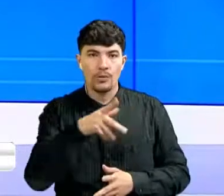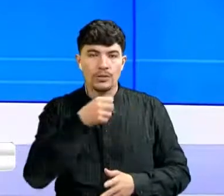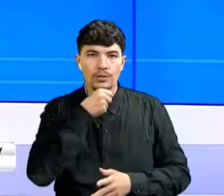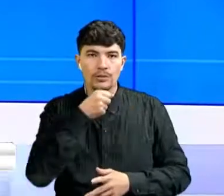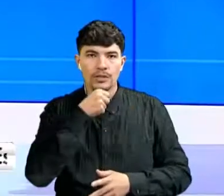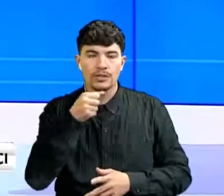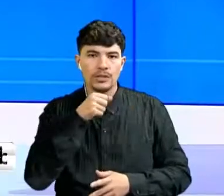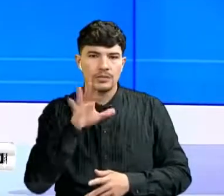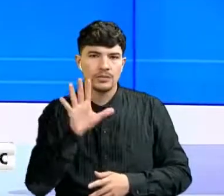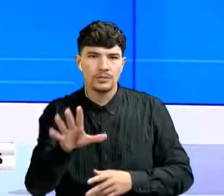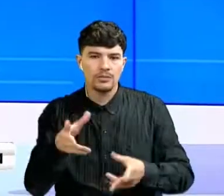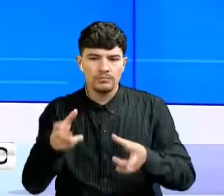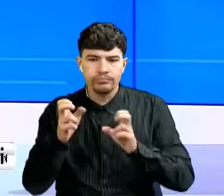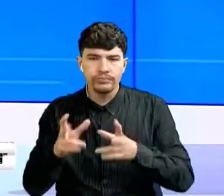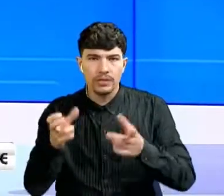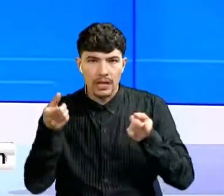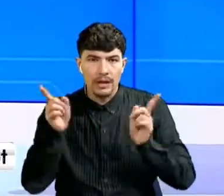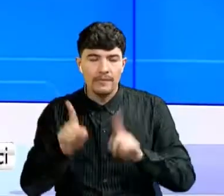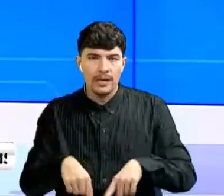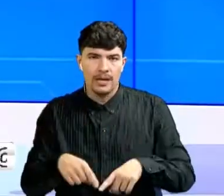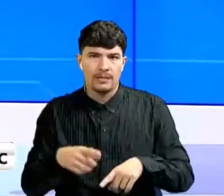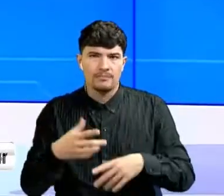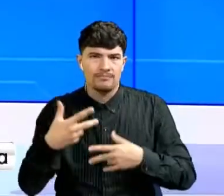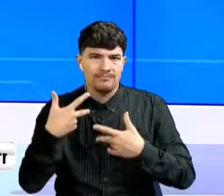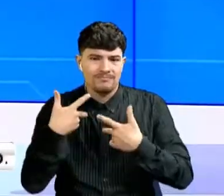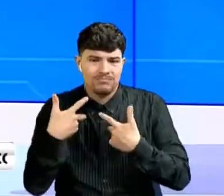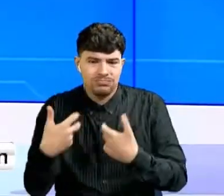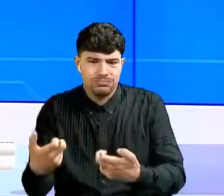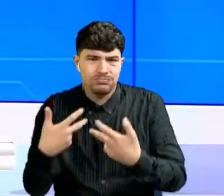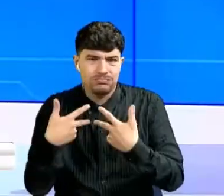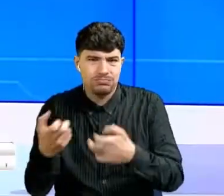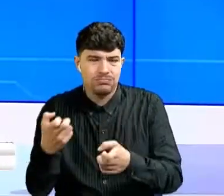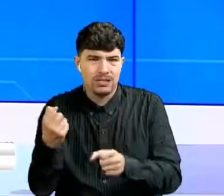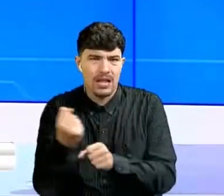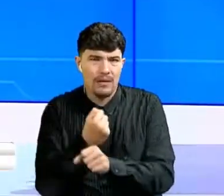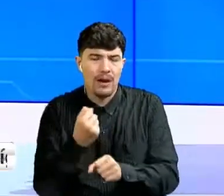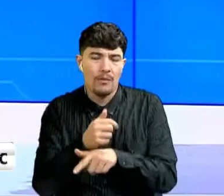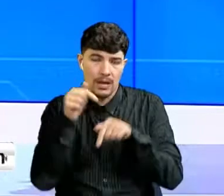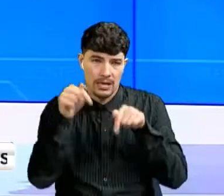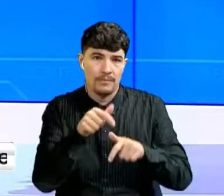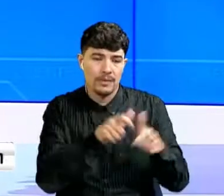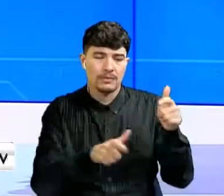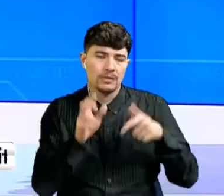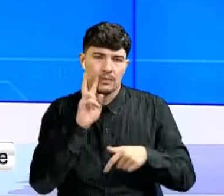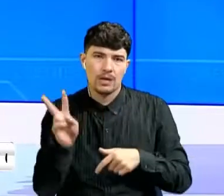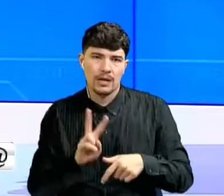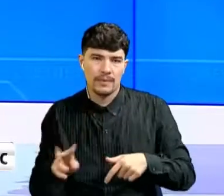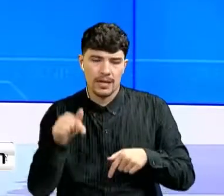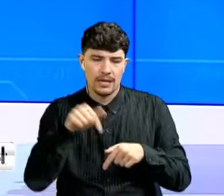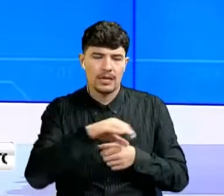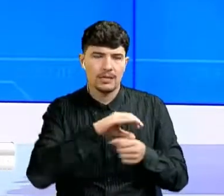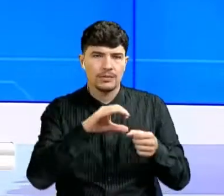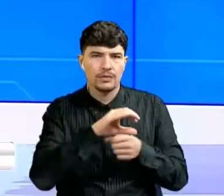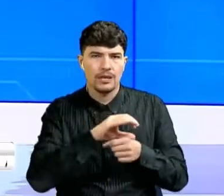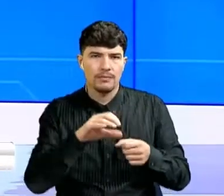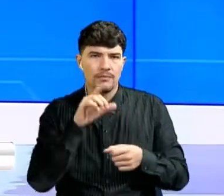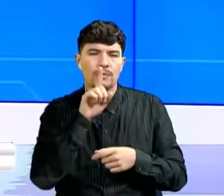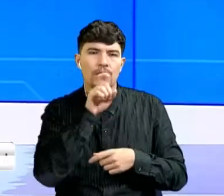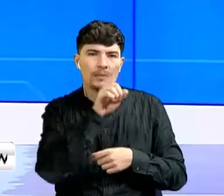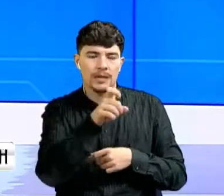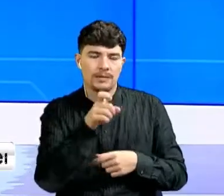desde la explotación hasta la humillación laboral son sometidos algunos venezolanos que llegan a la ciudad de bucaramanga en busca de nuevas oportunidades